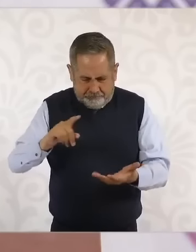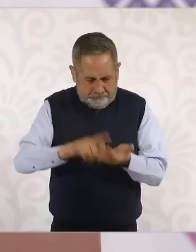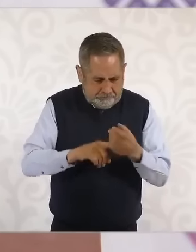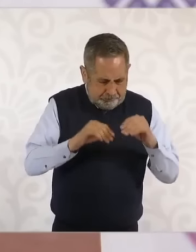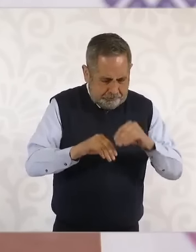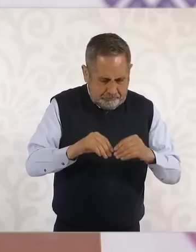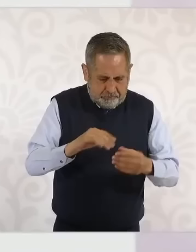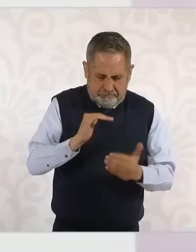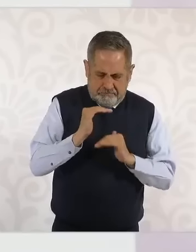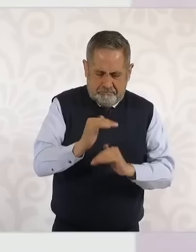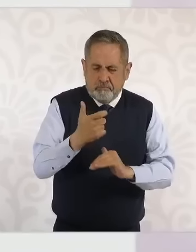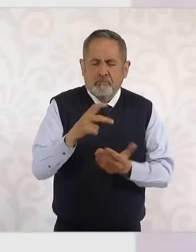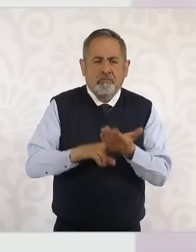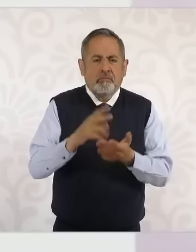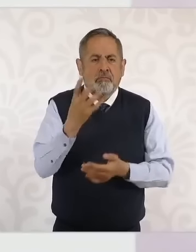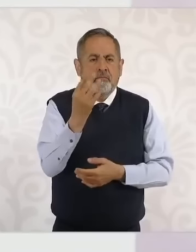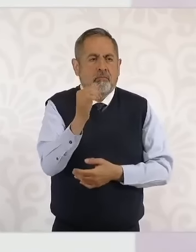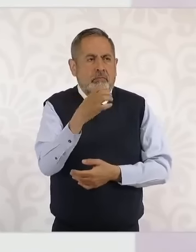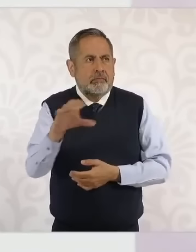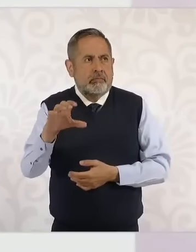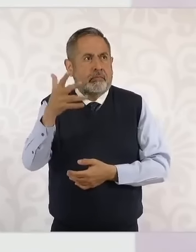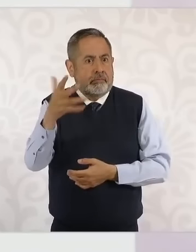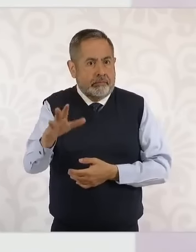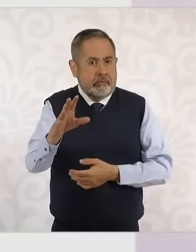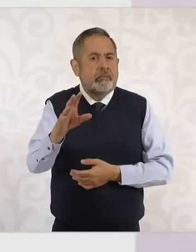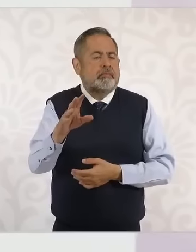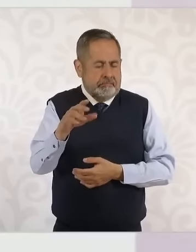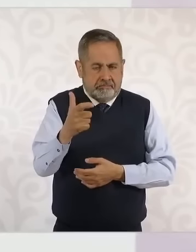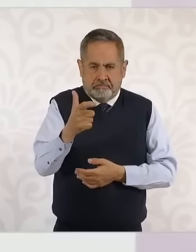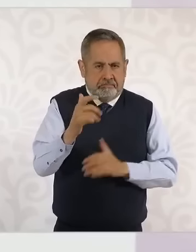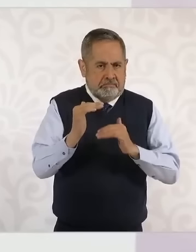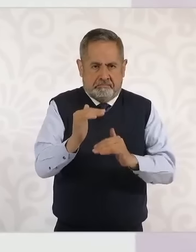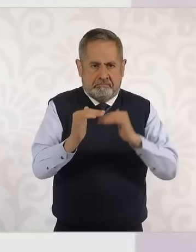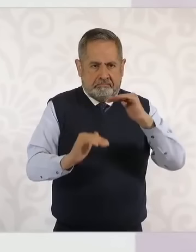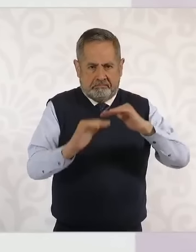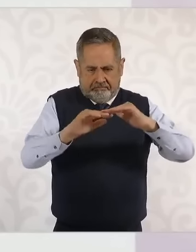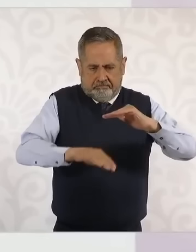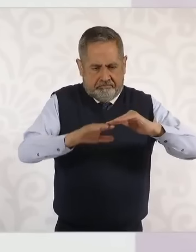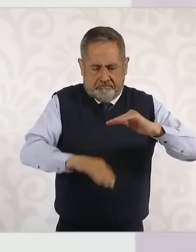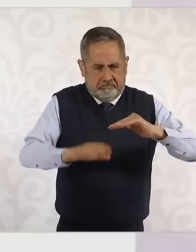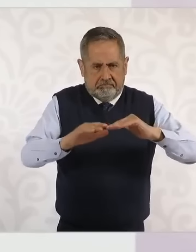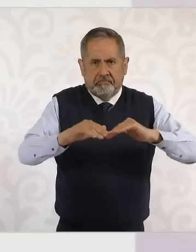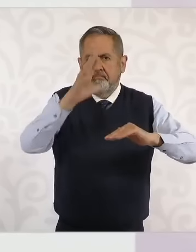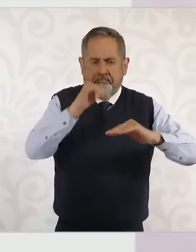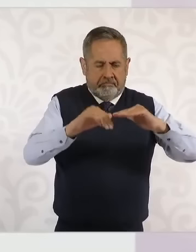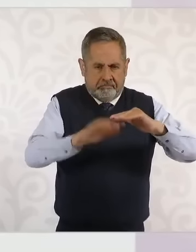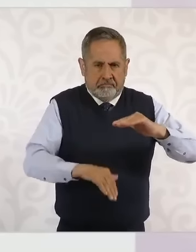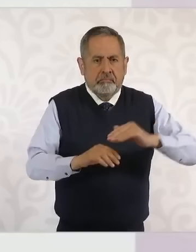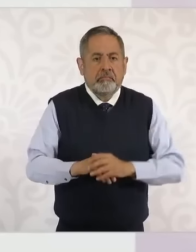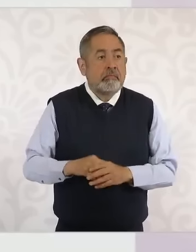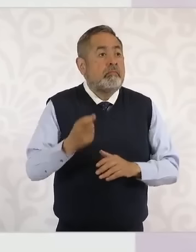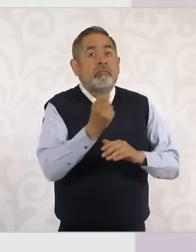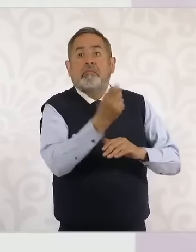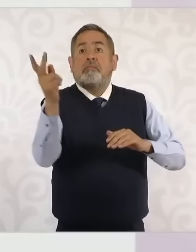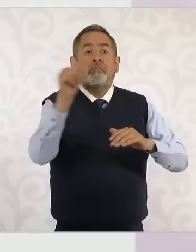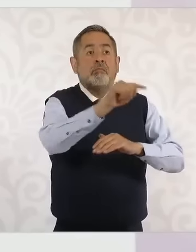insumos. Entonces el PASIC está en 910 pesos. De hecho, aquí lo presenta Iván Escalante todos los lunes, y en muchos lugares está